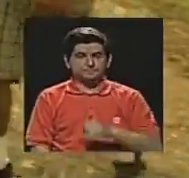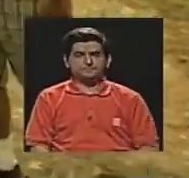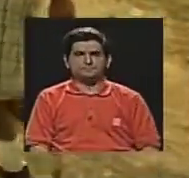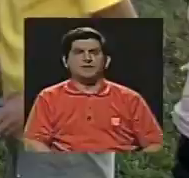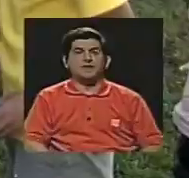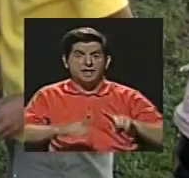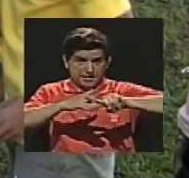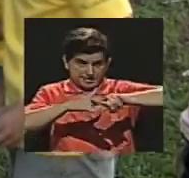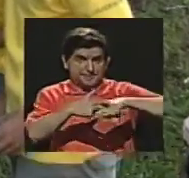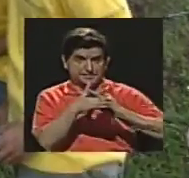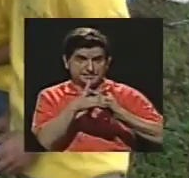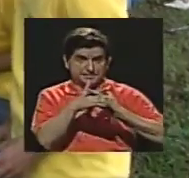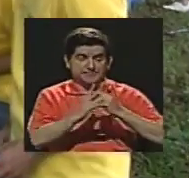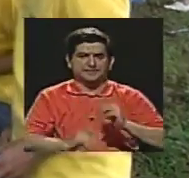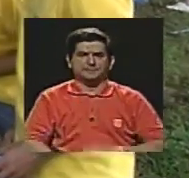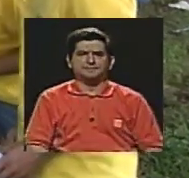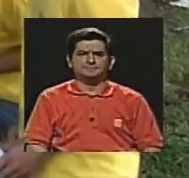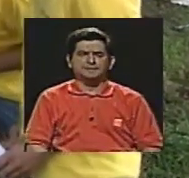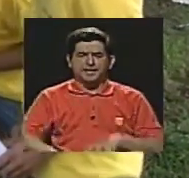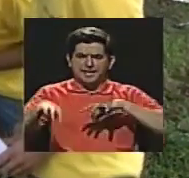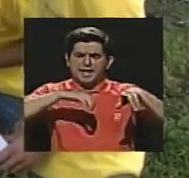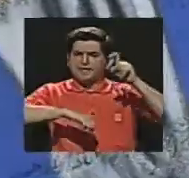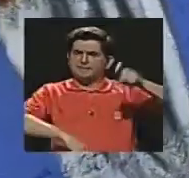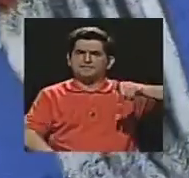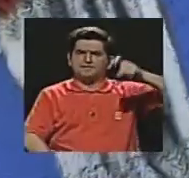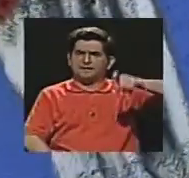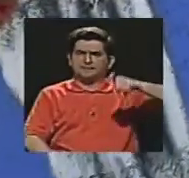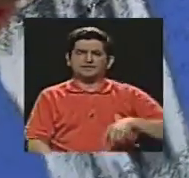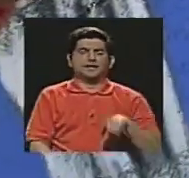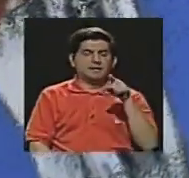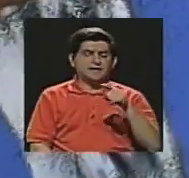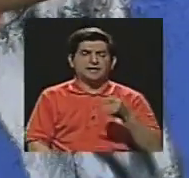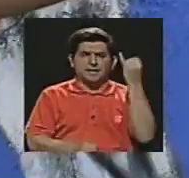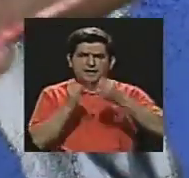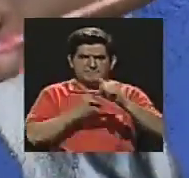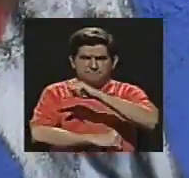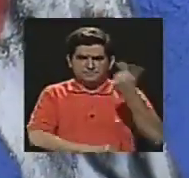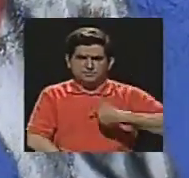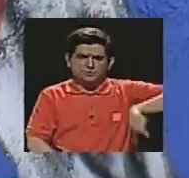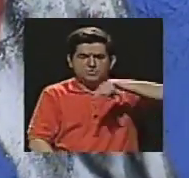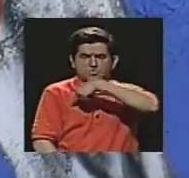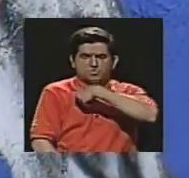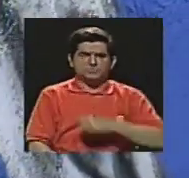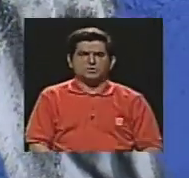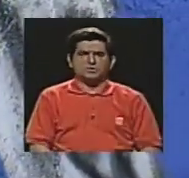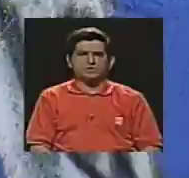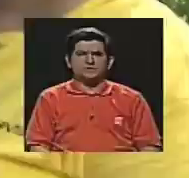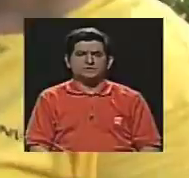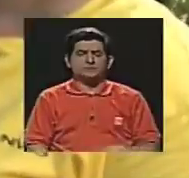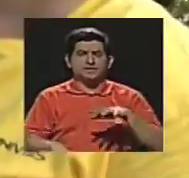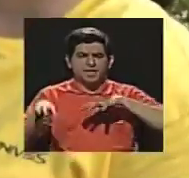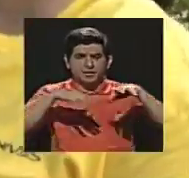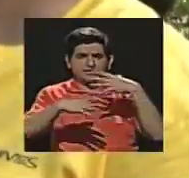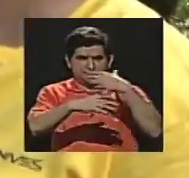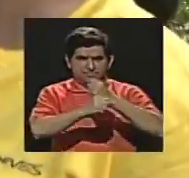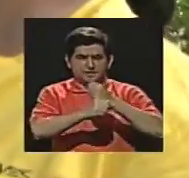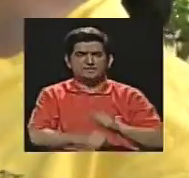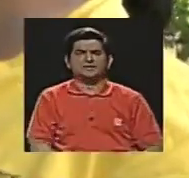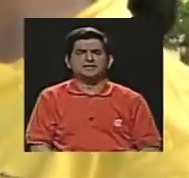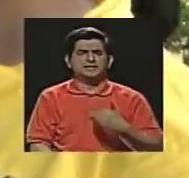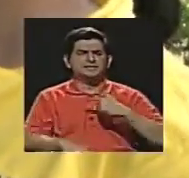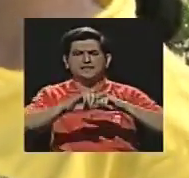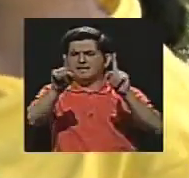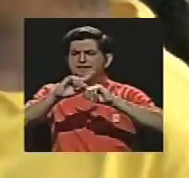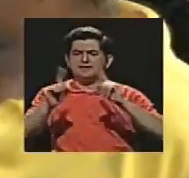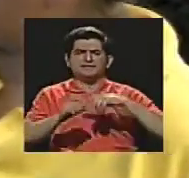fuera del país ellos atienden realidades de personas vulnerables por razones económicas de etnia u origen geográfico algunos